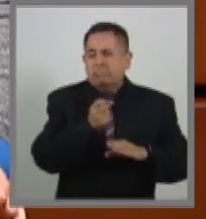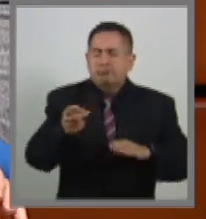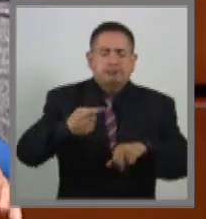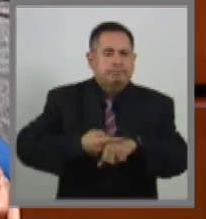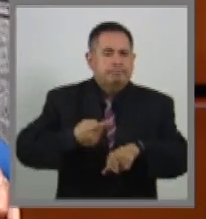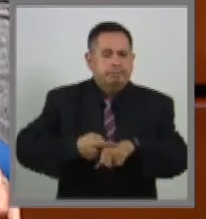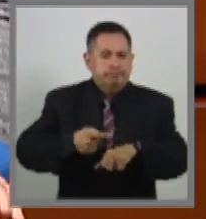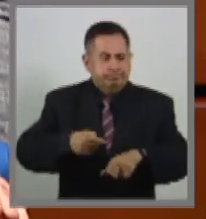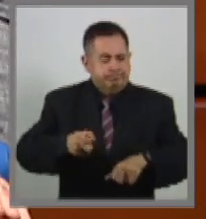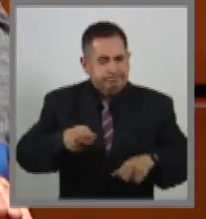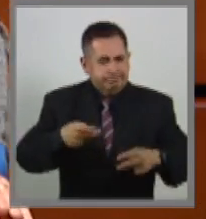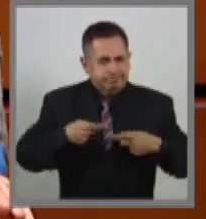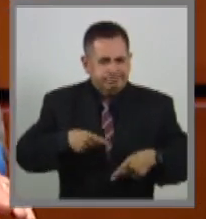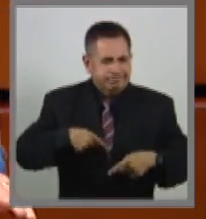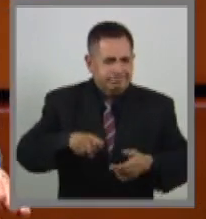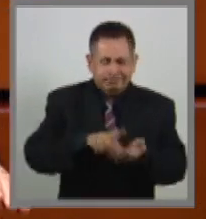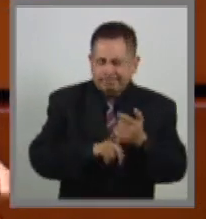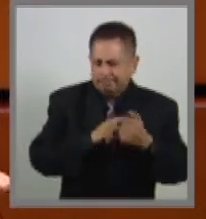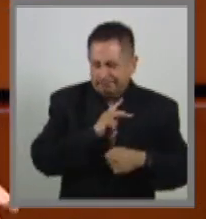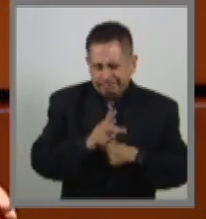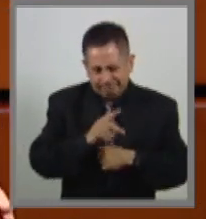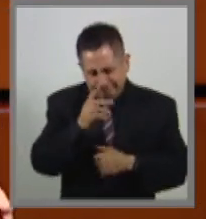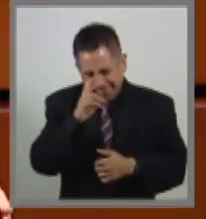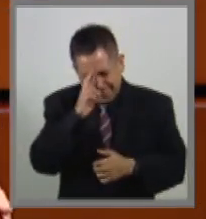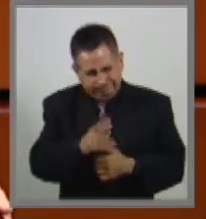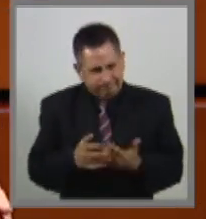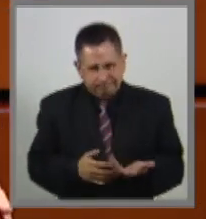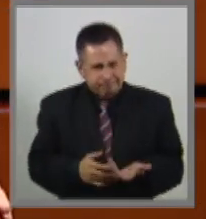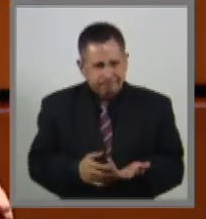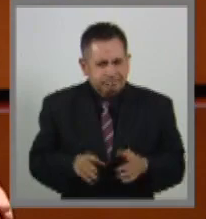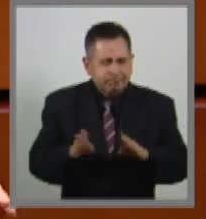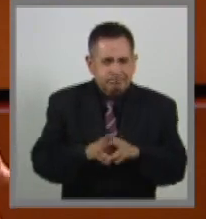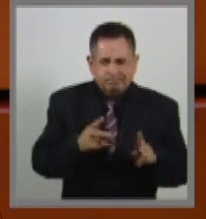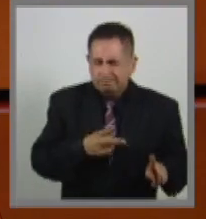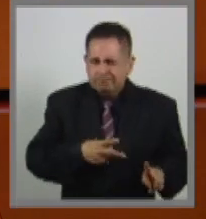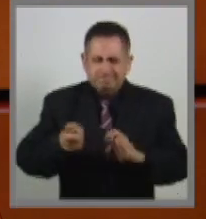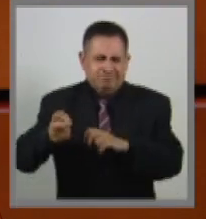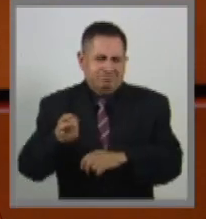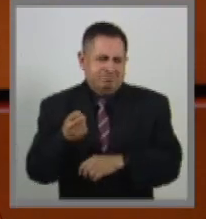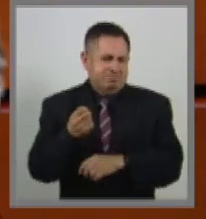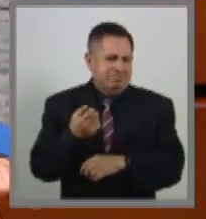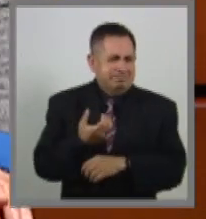este país. Esto es del yunque, de la ultraderecha.